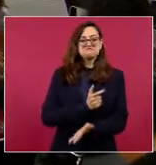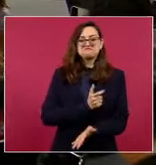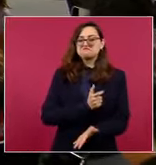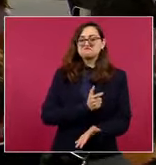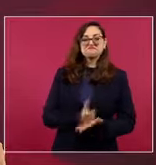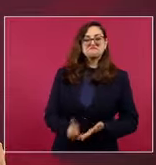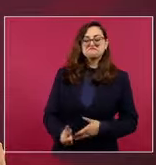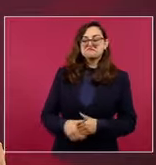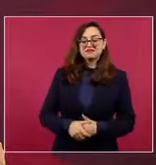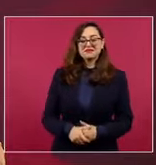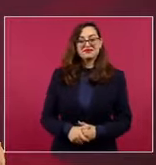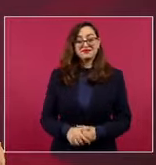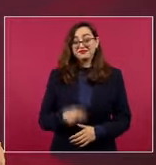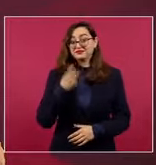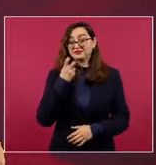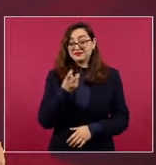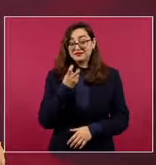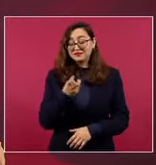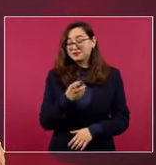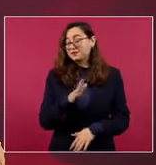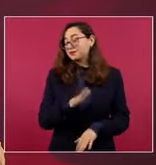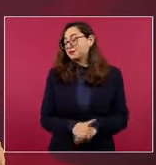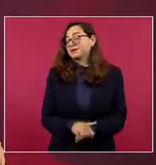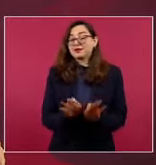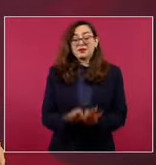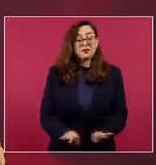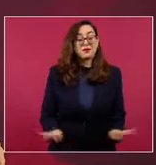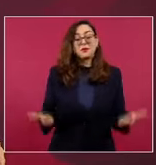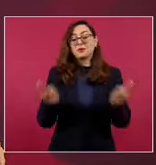Esa es la gran reforma.